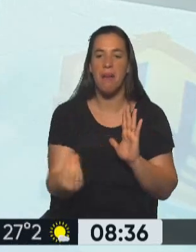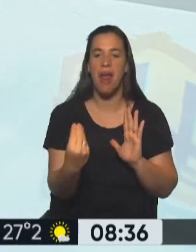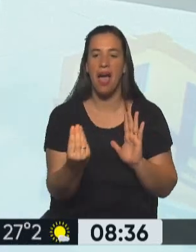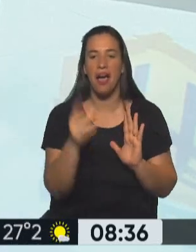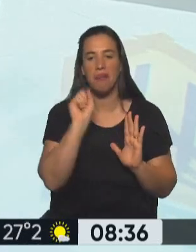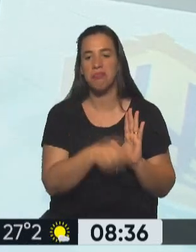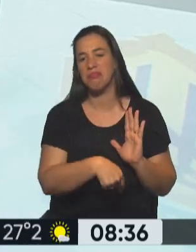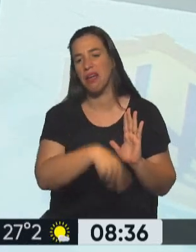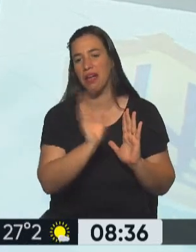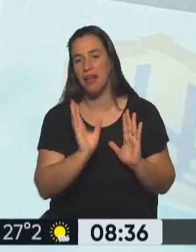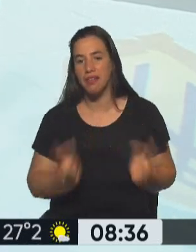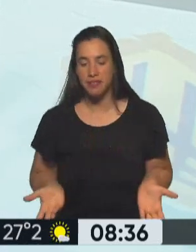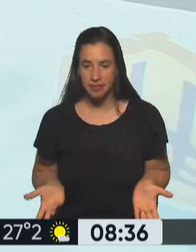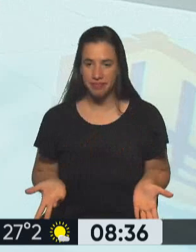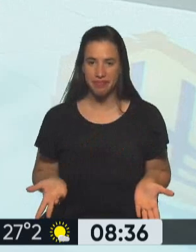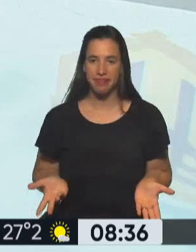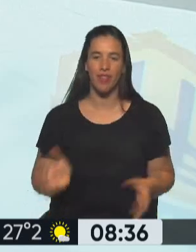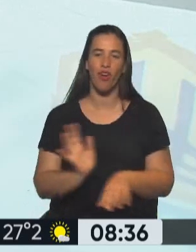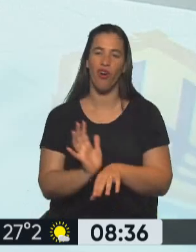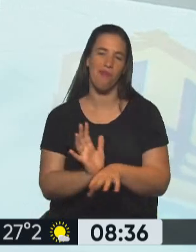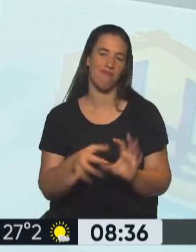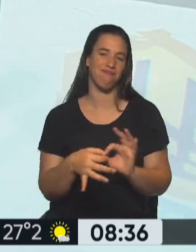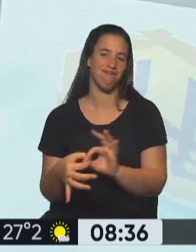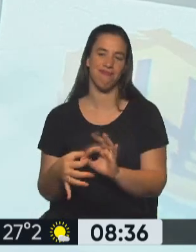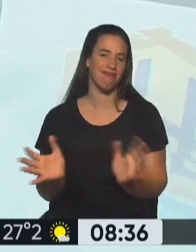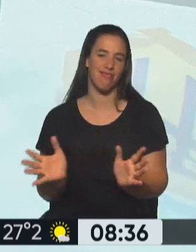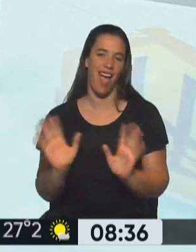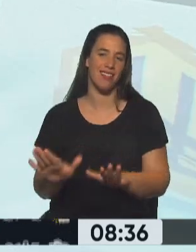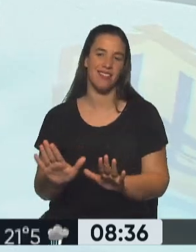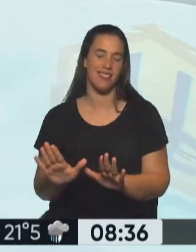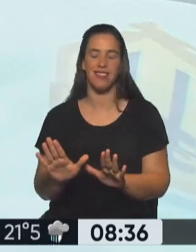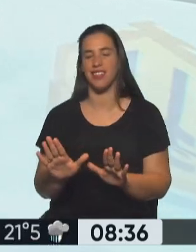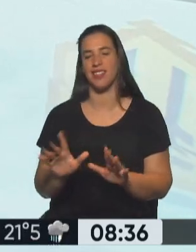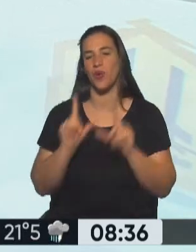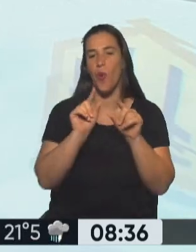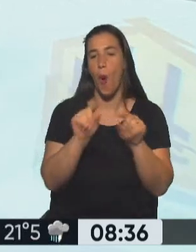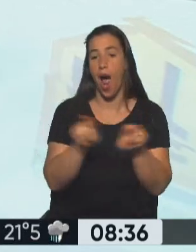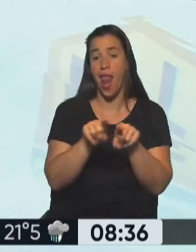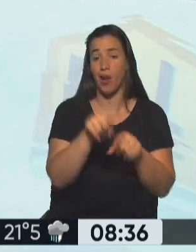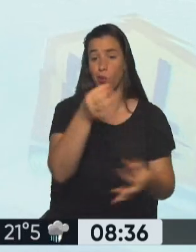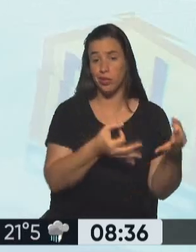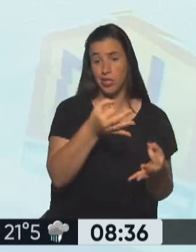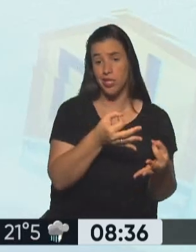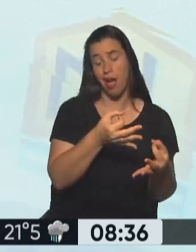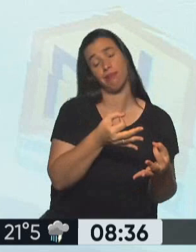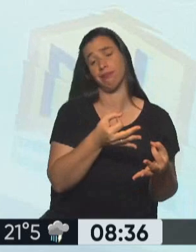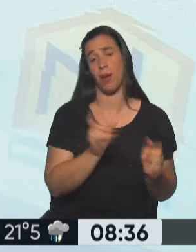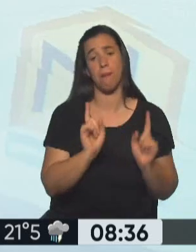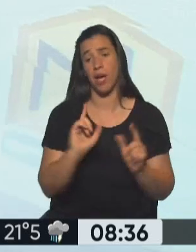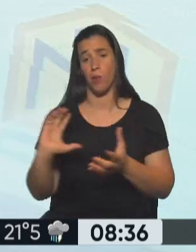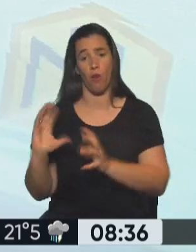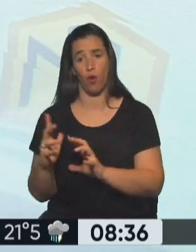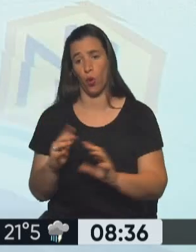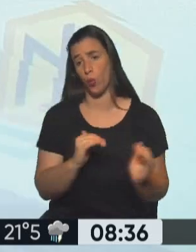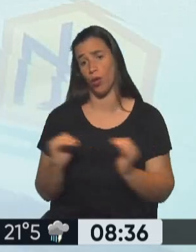las reglas. Va de la mano de tantas críticas que le hacemos a la justicia. Bueno, también se incluye dentro de la AFA. Amnistía para